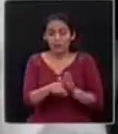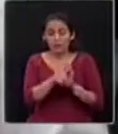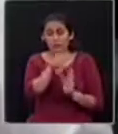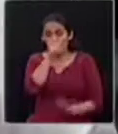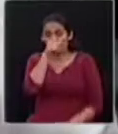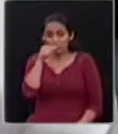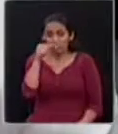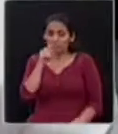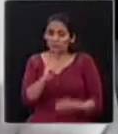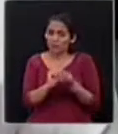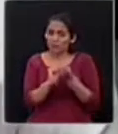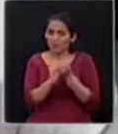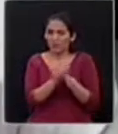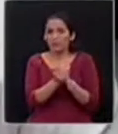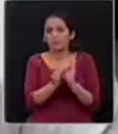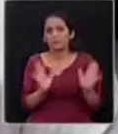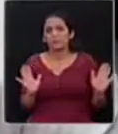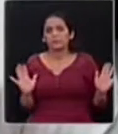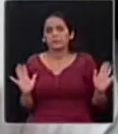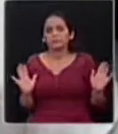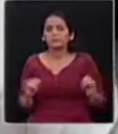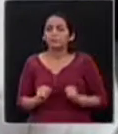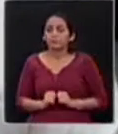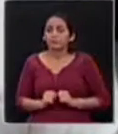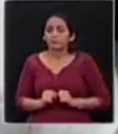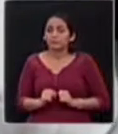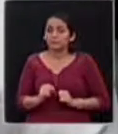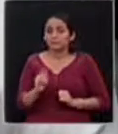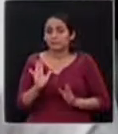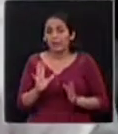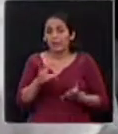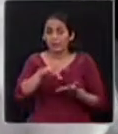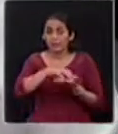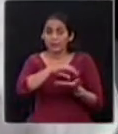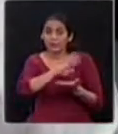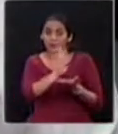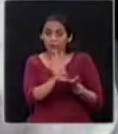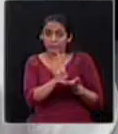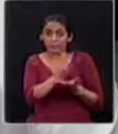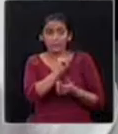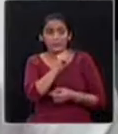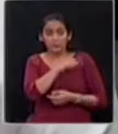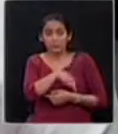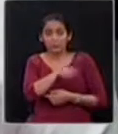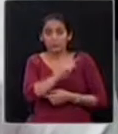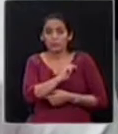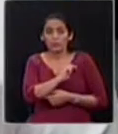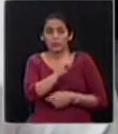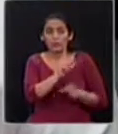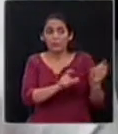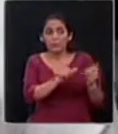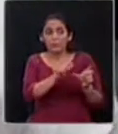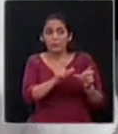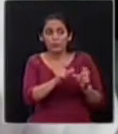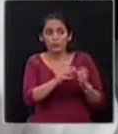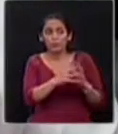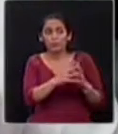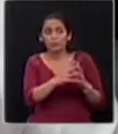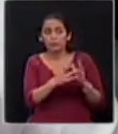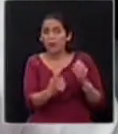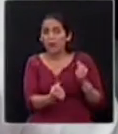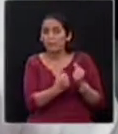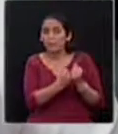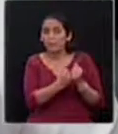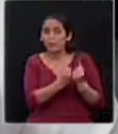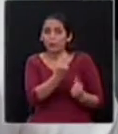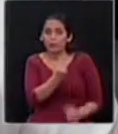tenemos que ser claros sin mayoría en la asamblea que no la tenemos eso no puede convertirse en